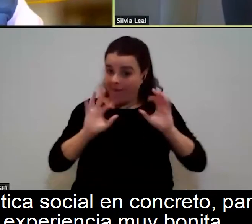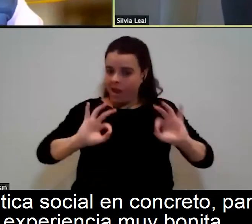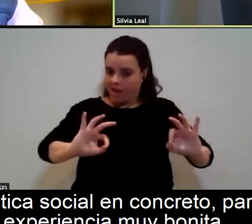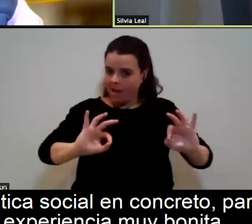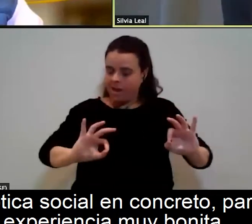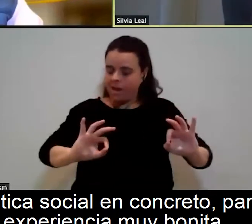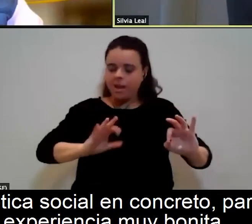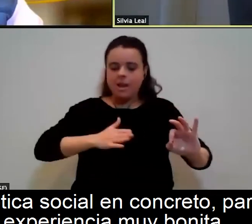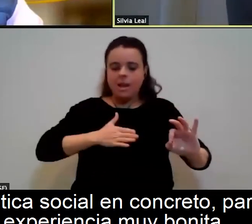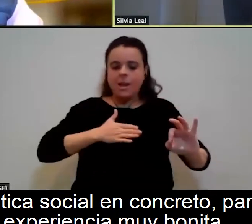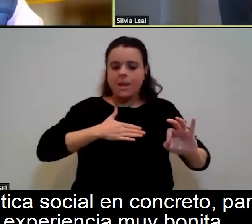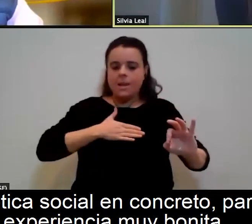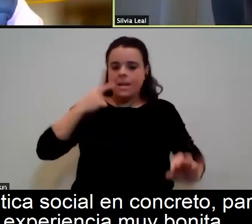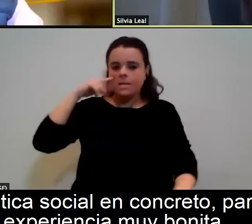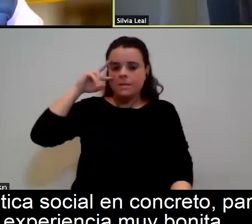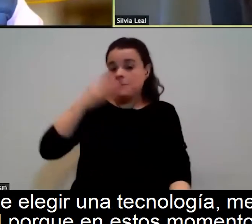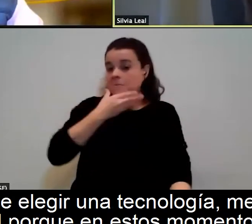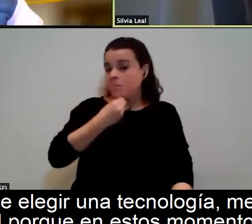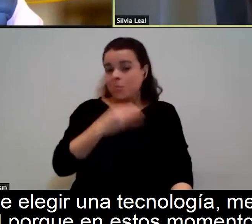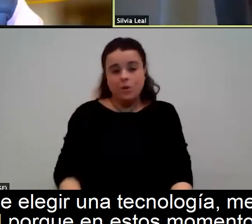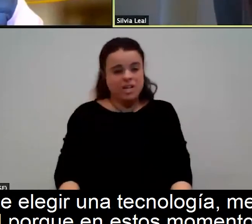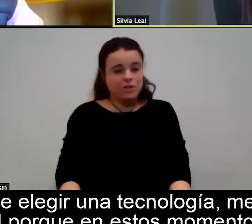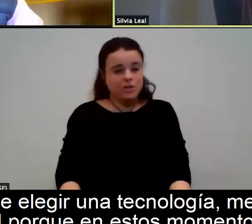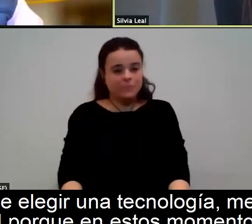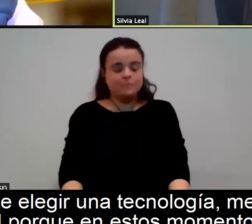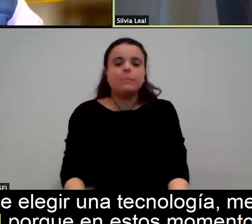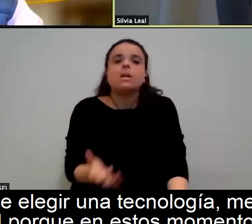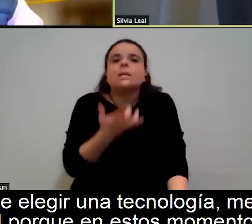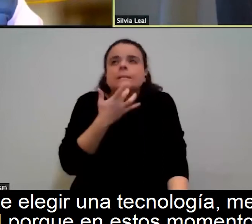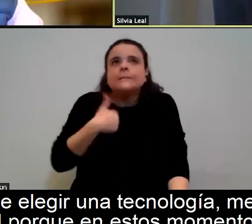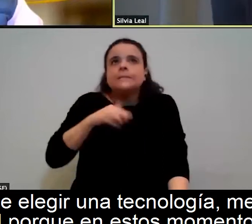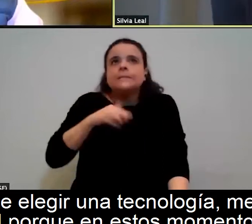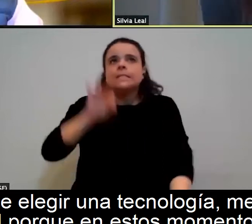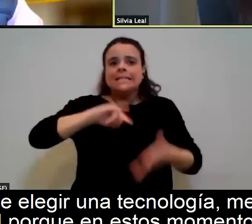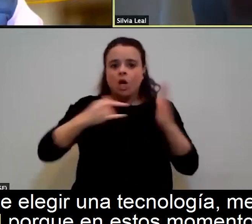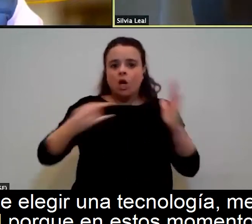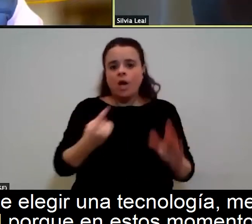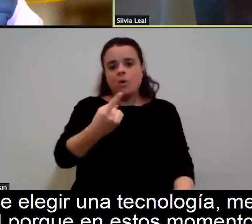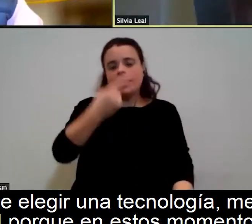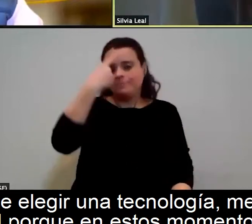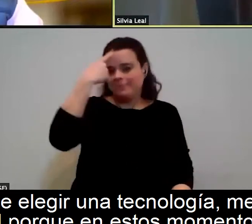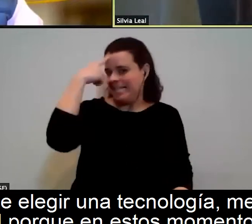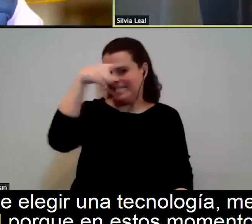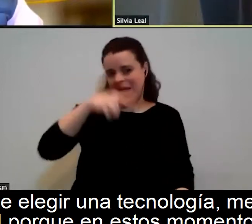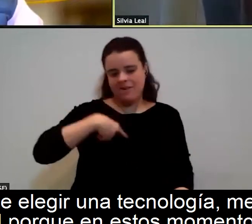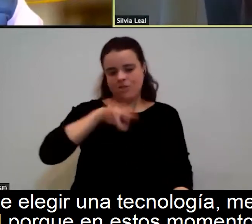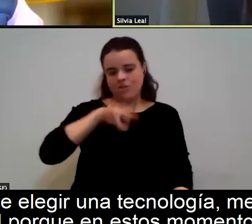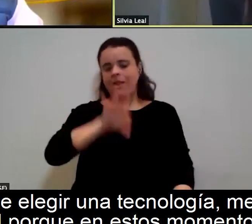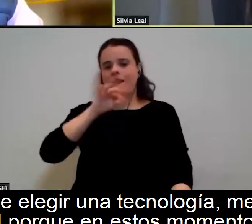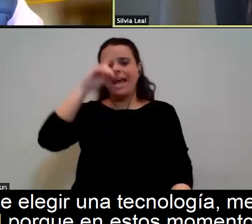sido, bueno, pues la verdad es que fue una experiencia muy bonita. Pero si tengo que elegir una tecnología, ya te imaginarás que me quedo con la inteligencia